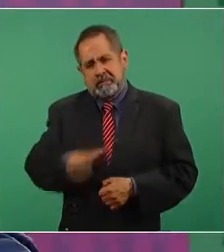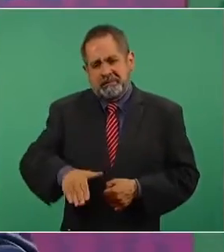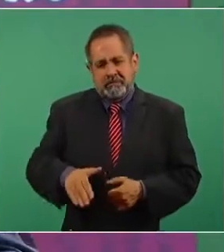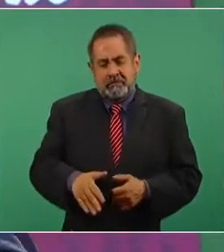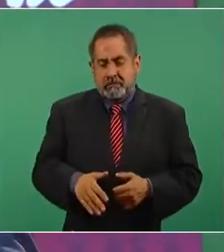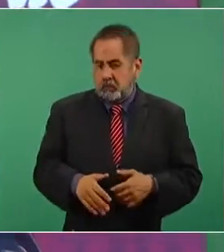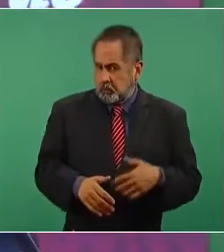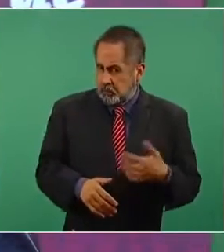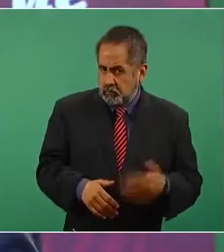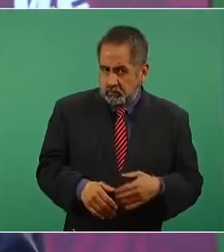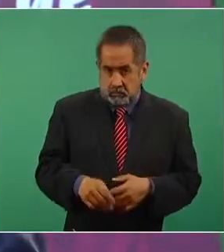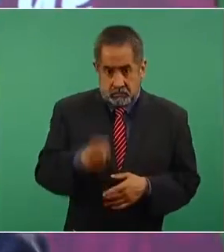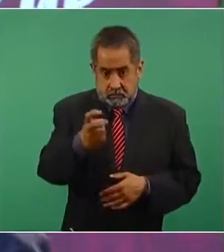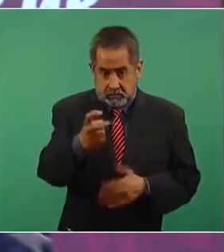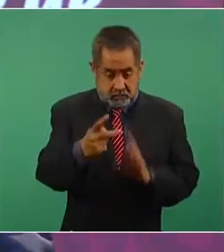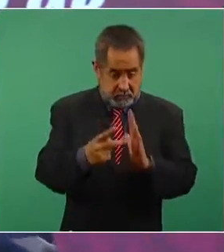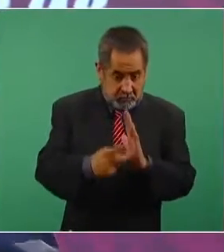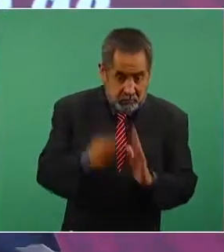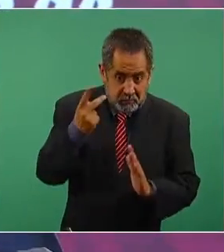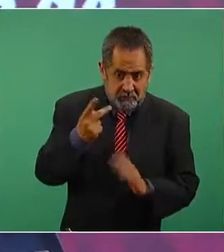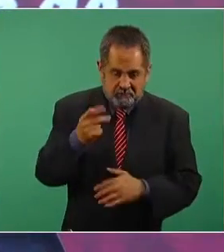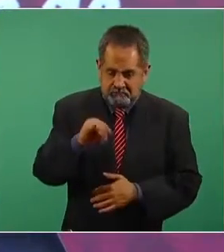Eso nunca, jamás.